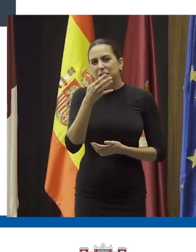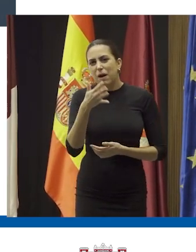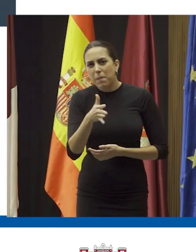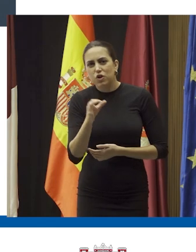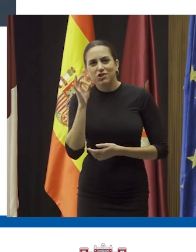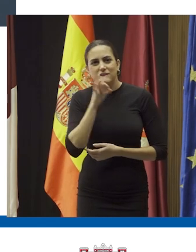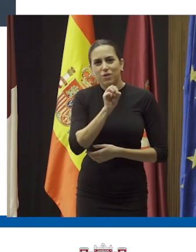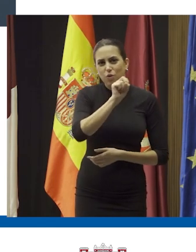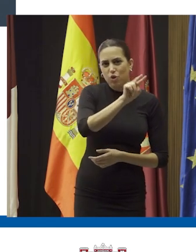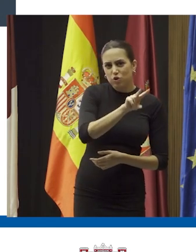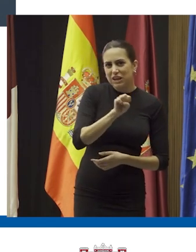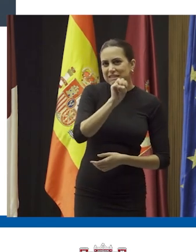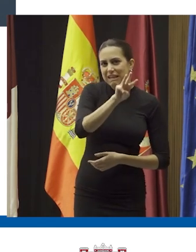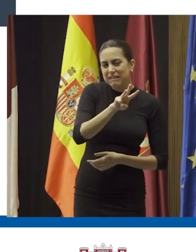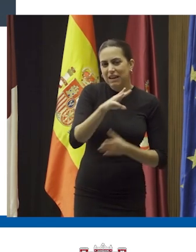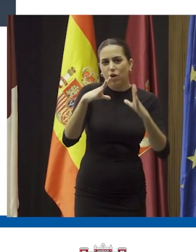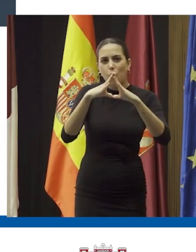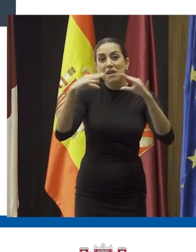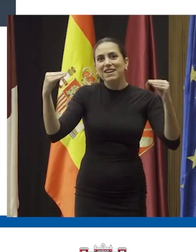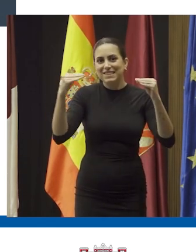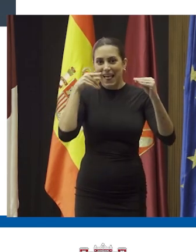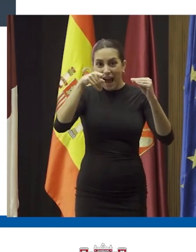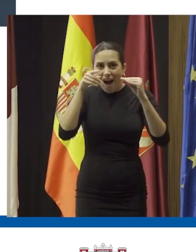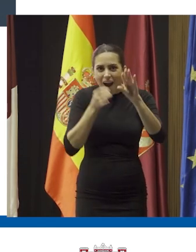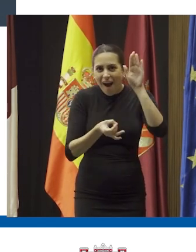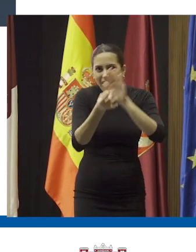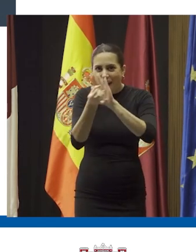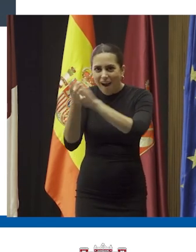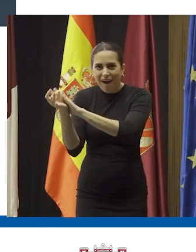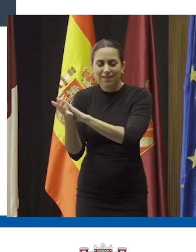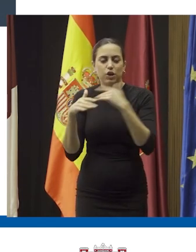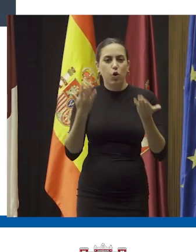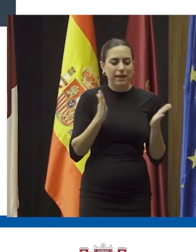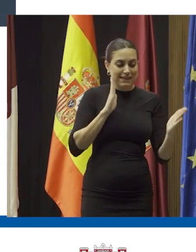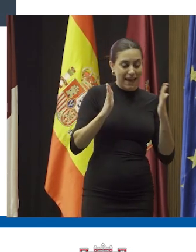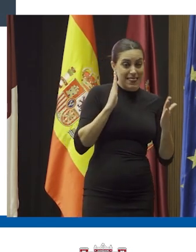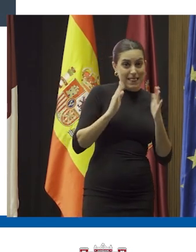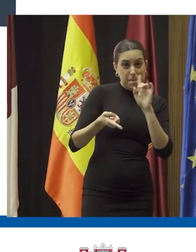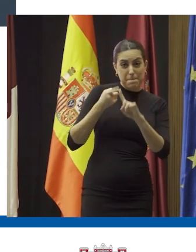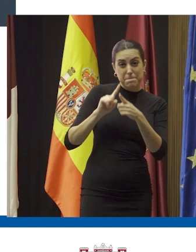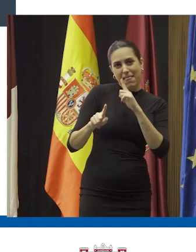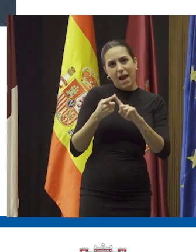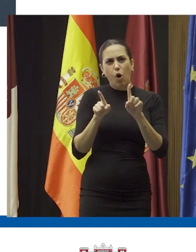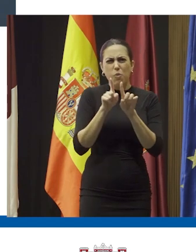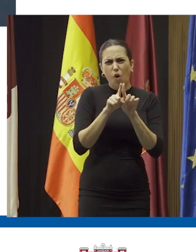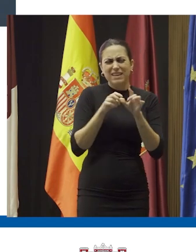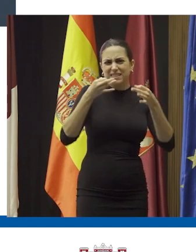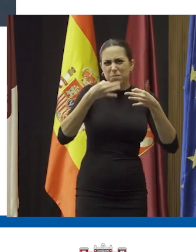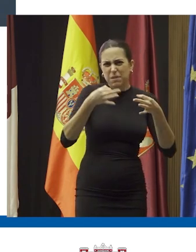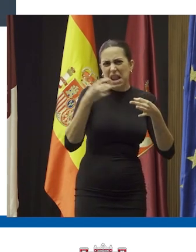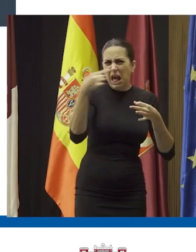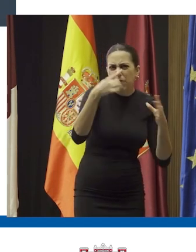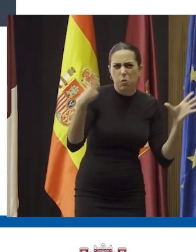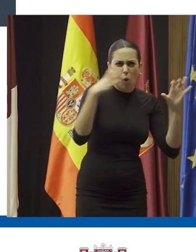XIII, van a ser la aparición de las universidades. Con lo cual, la Edad Media no es tan oscura como a veces los libros nos quieren hacer